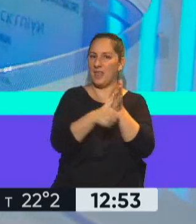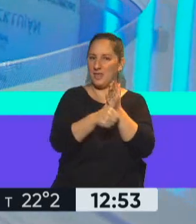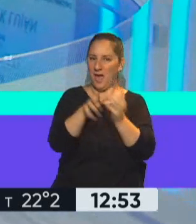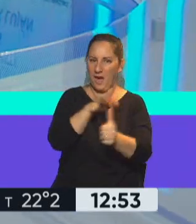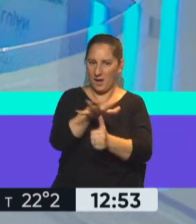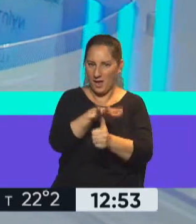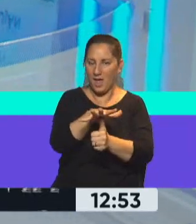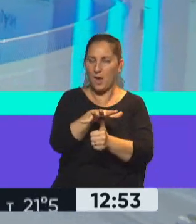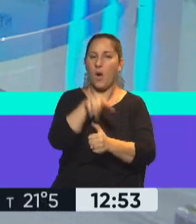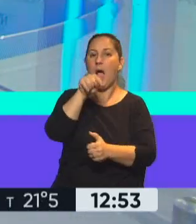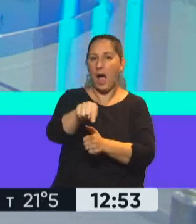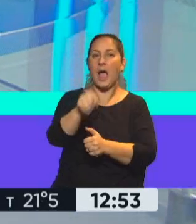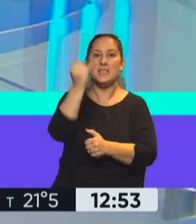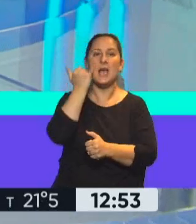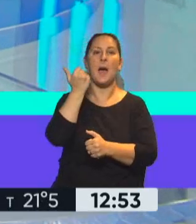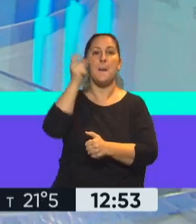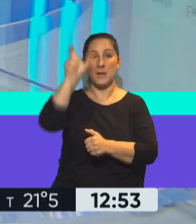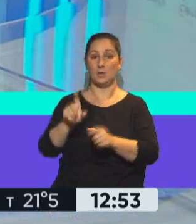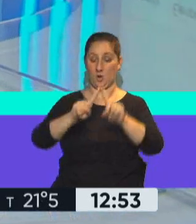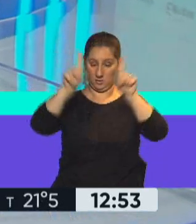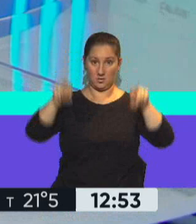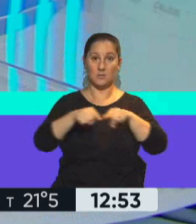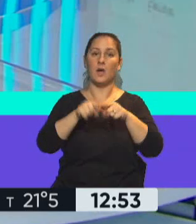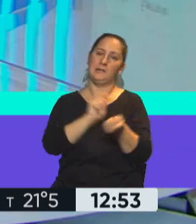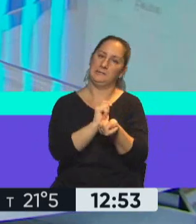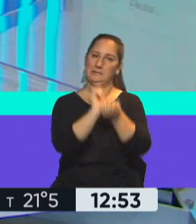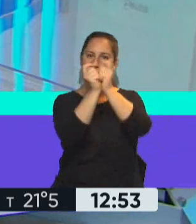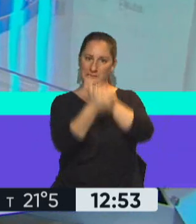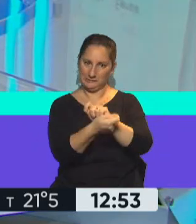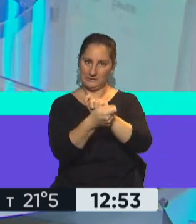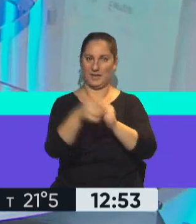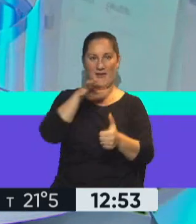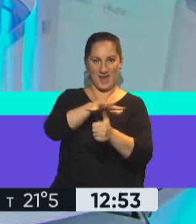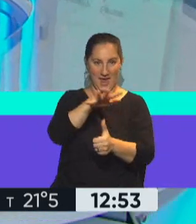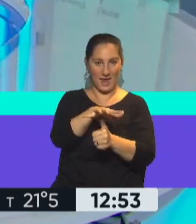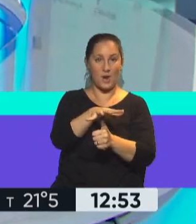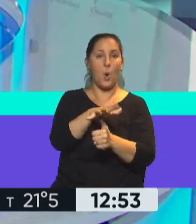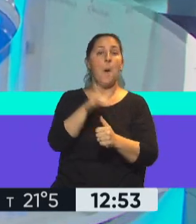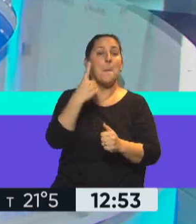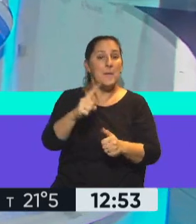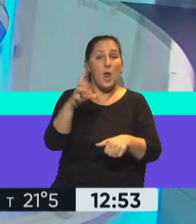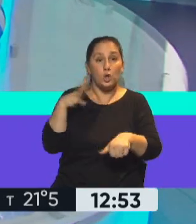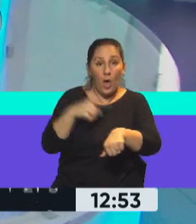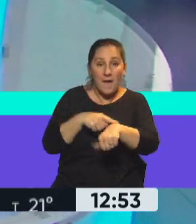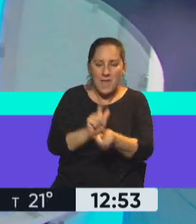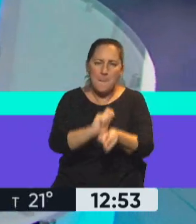¿no? Muchas personas tenían ya su partida con la rectificación hecha de género, pero que todavía no podían hacer la